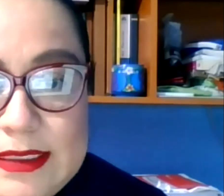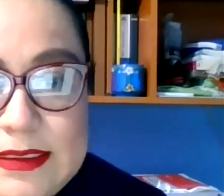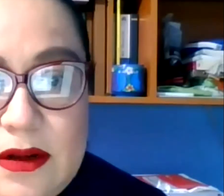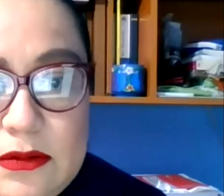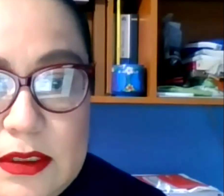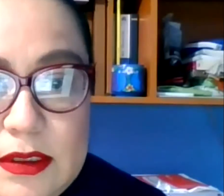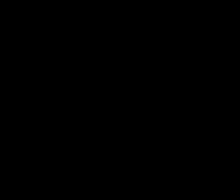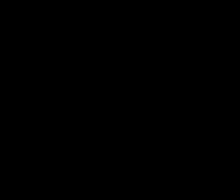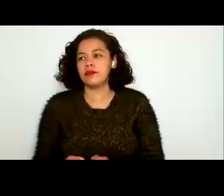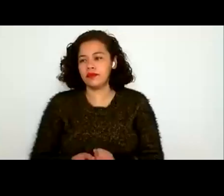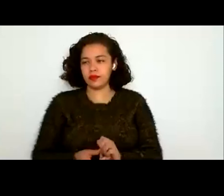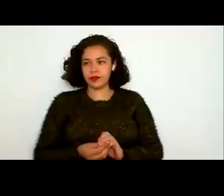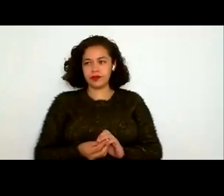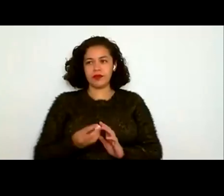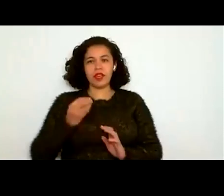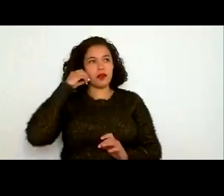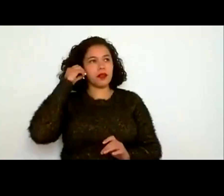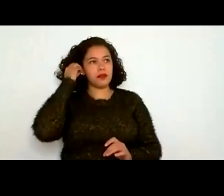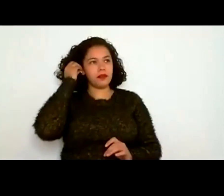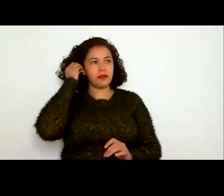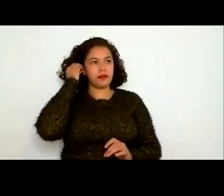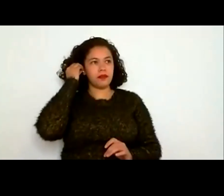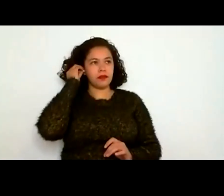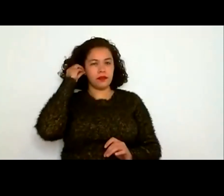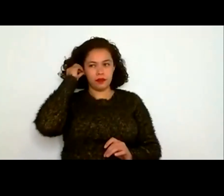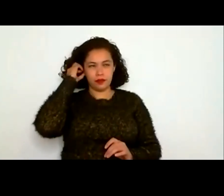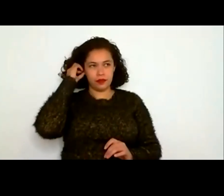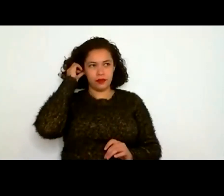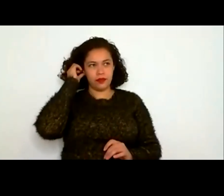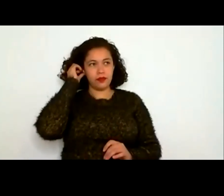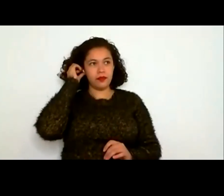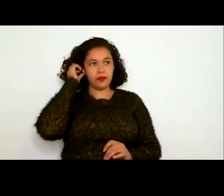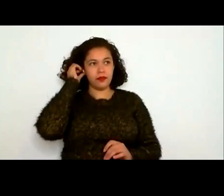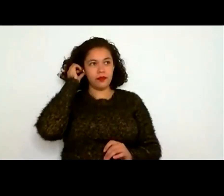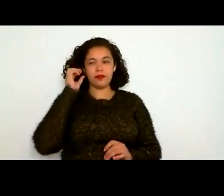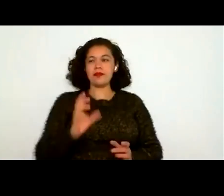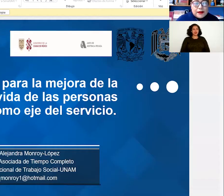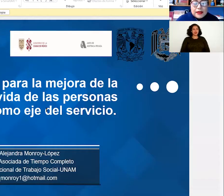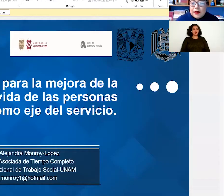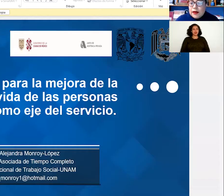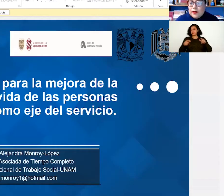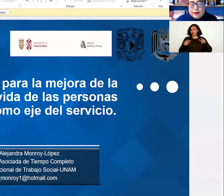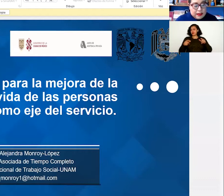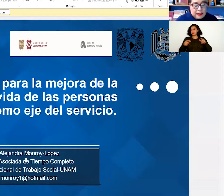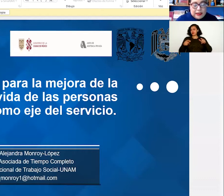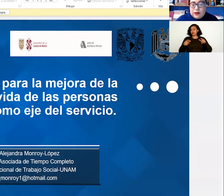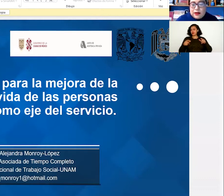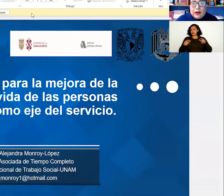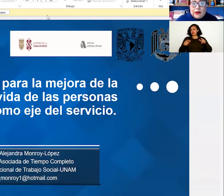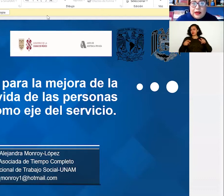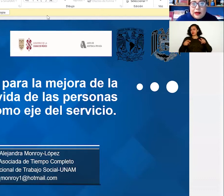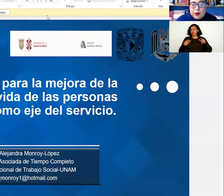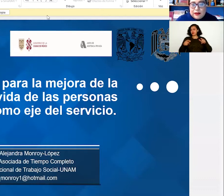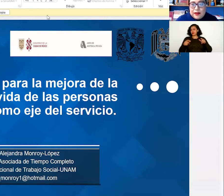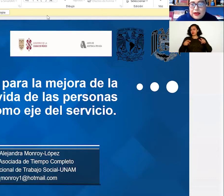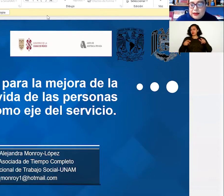pueda hacerlo, creo que sí, ¿verdad? Permítame un momentito, por favor. Listo, ¿verdad? Ahora